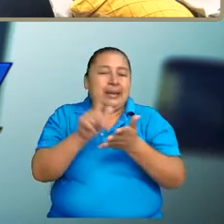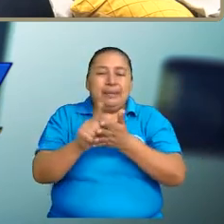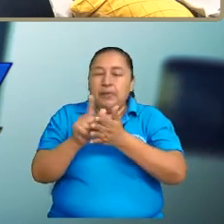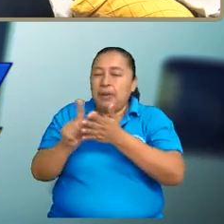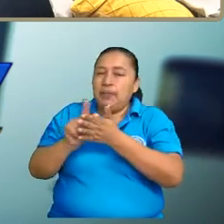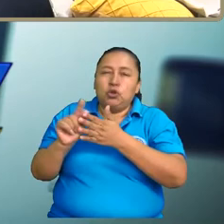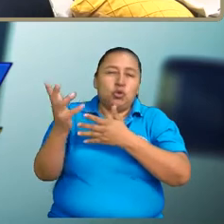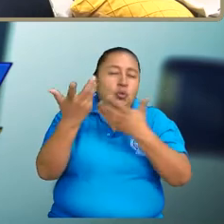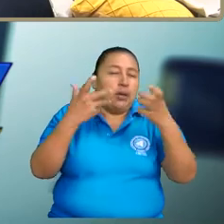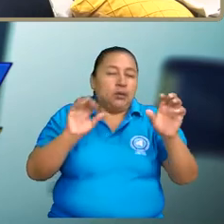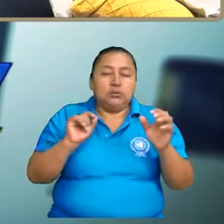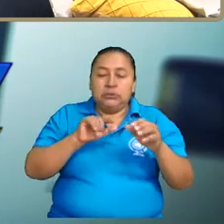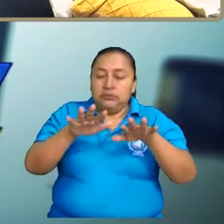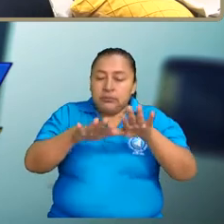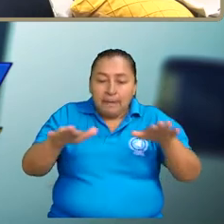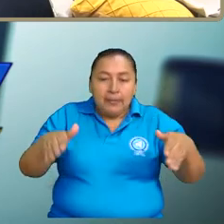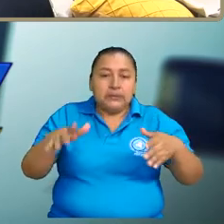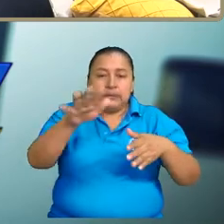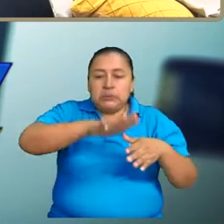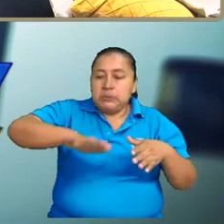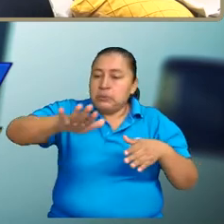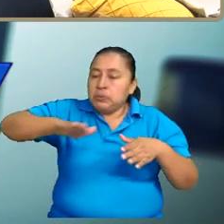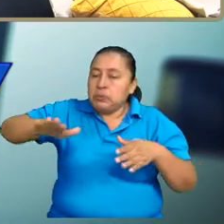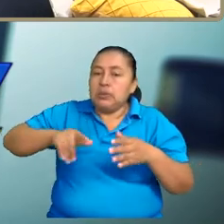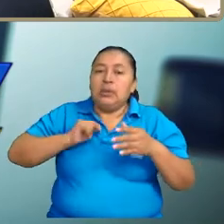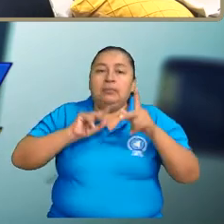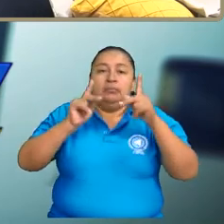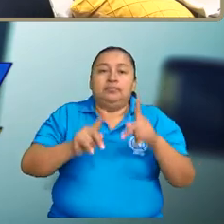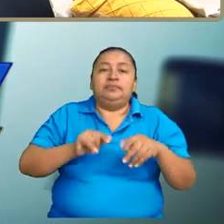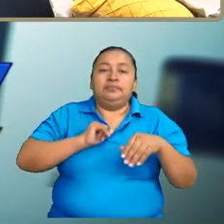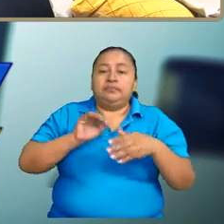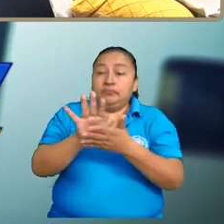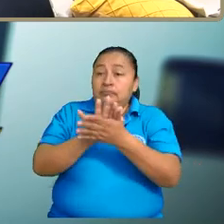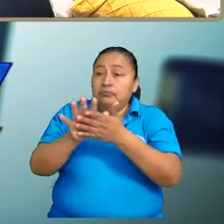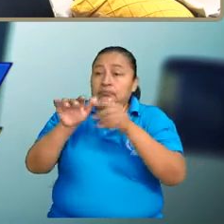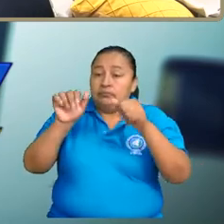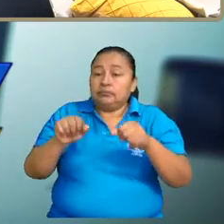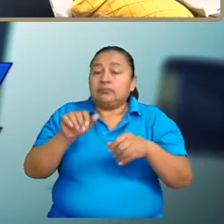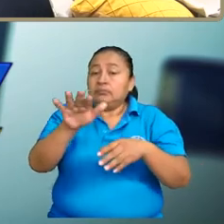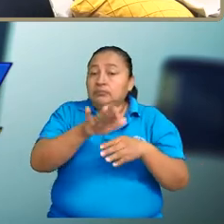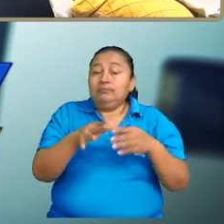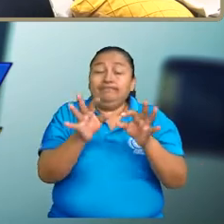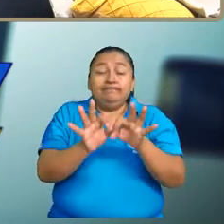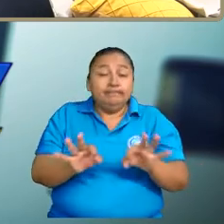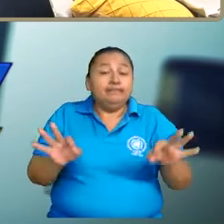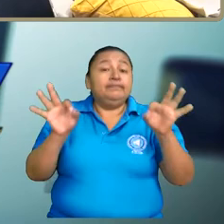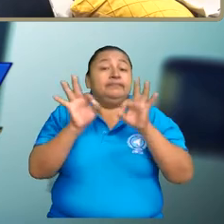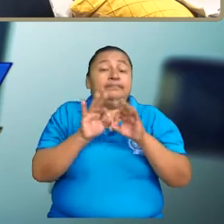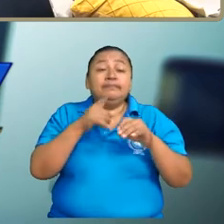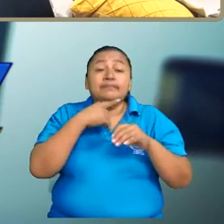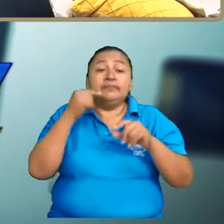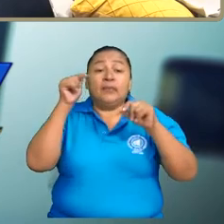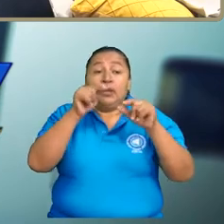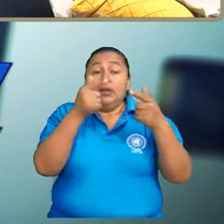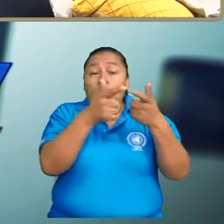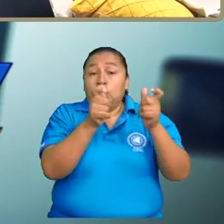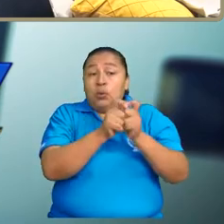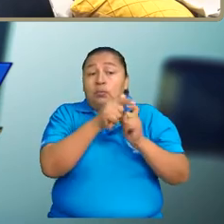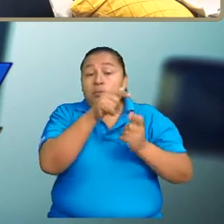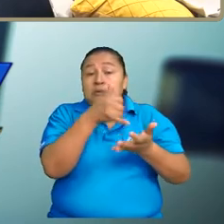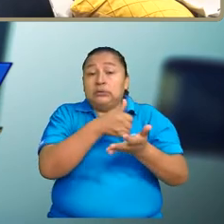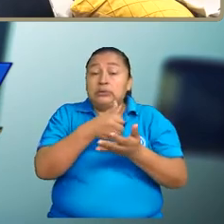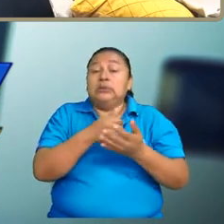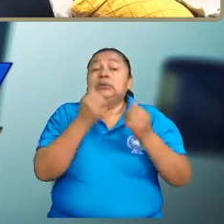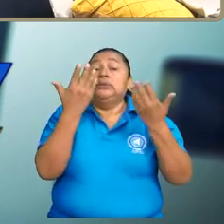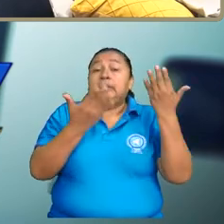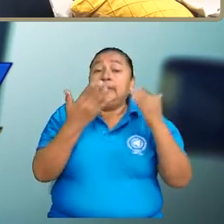esos objetos o superficies que sin querer el que no puso la barrera pudo contaminar, son claves para que realmente esos grupos vulnerables que van a